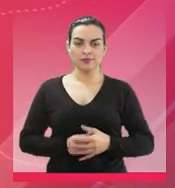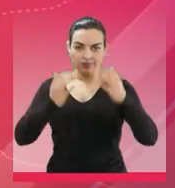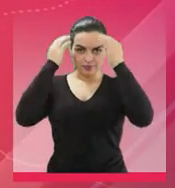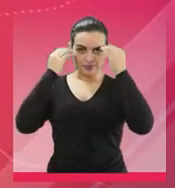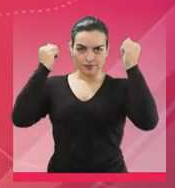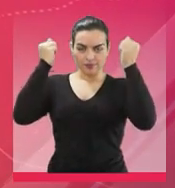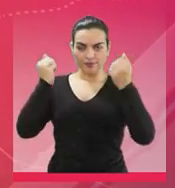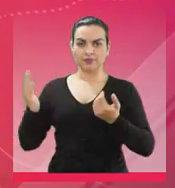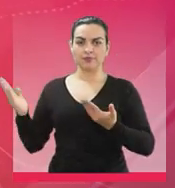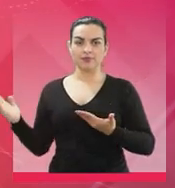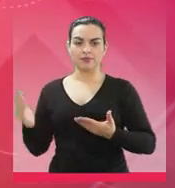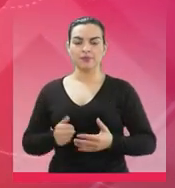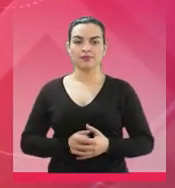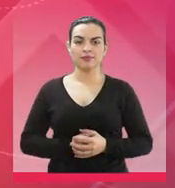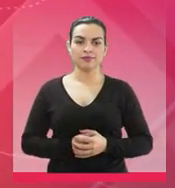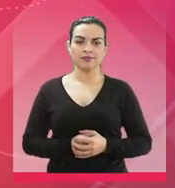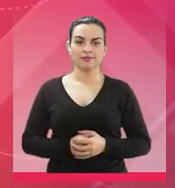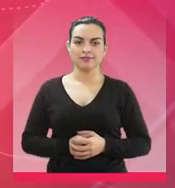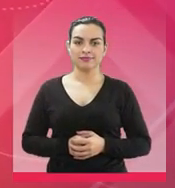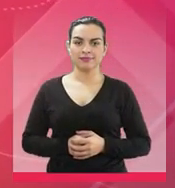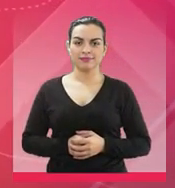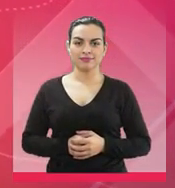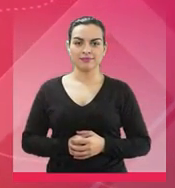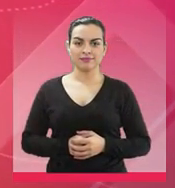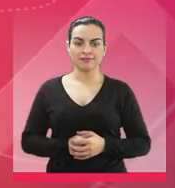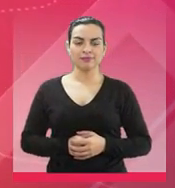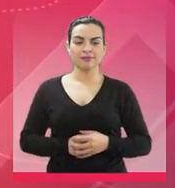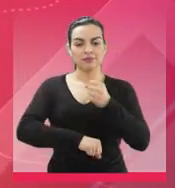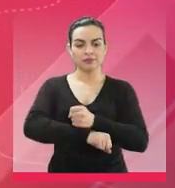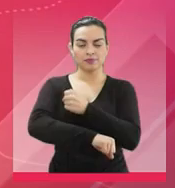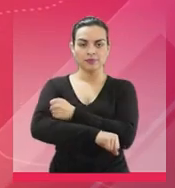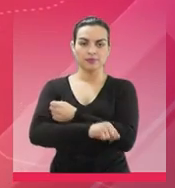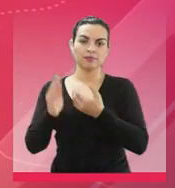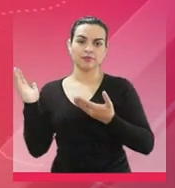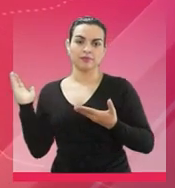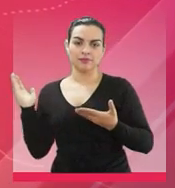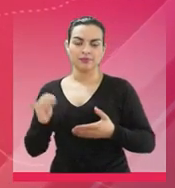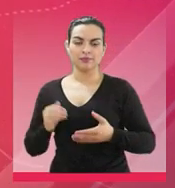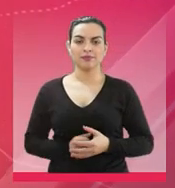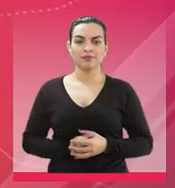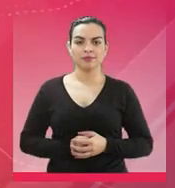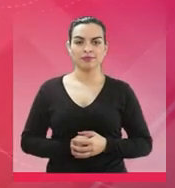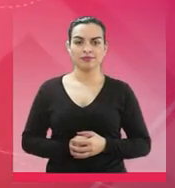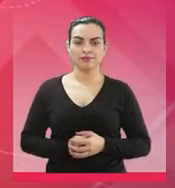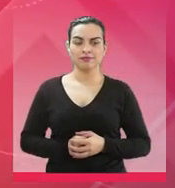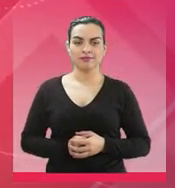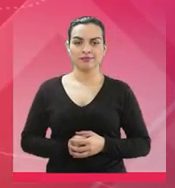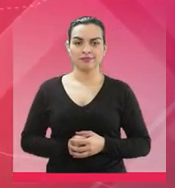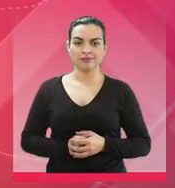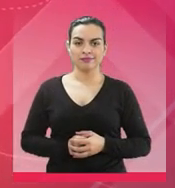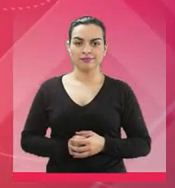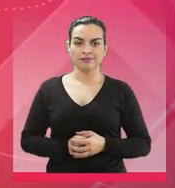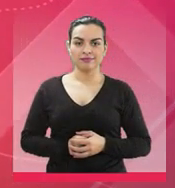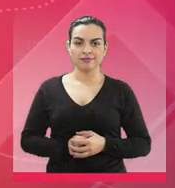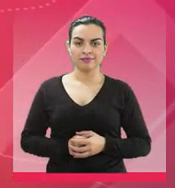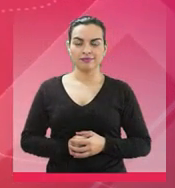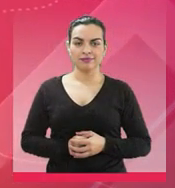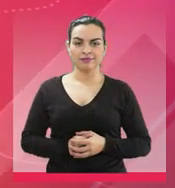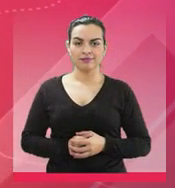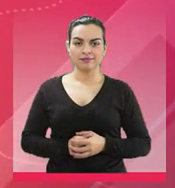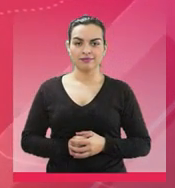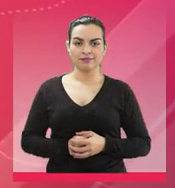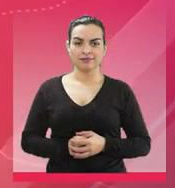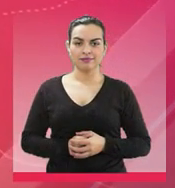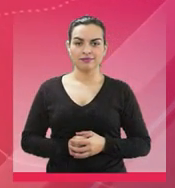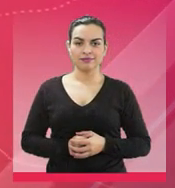Altamira y San Javier, en Suba en los barrios Conejera 1, Masurén, Prado Veraniego Sur, San José del Prado y